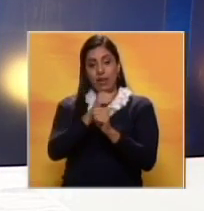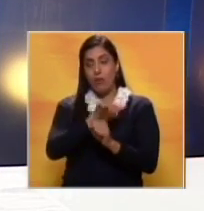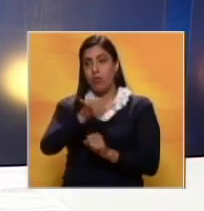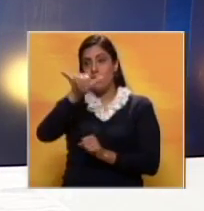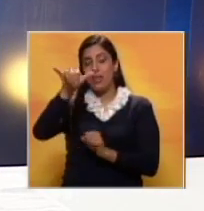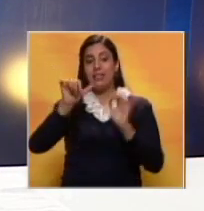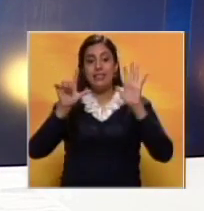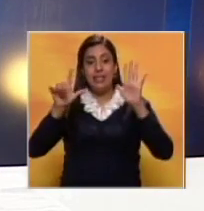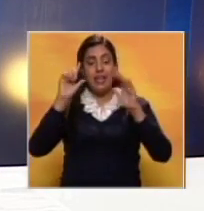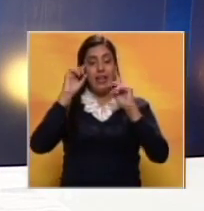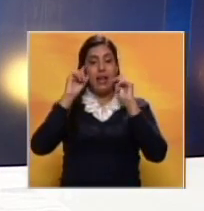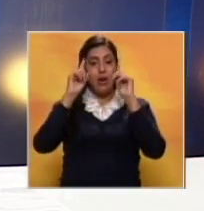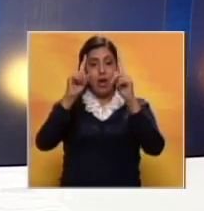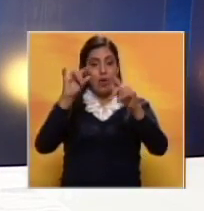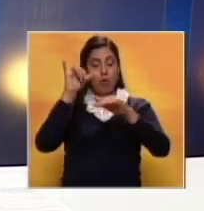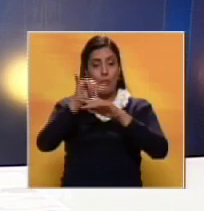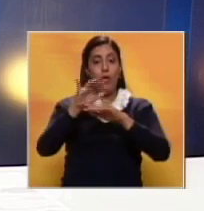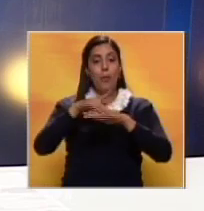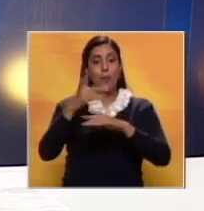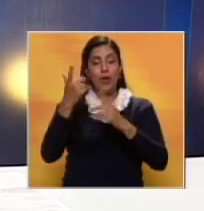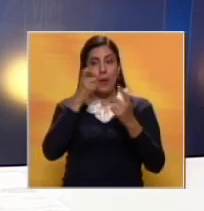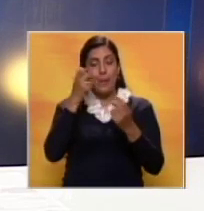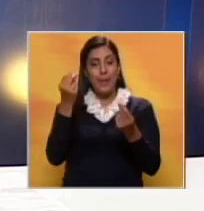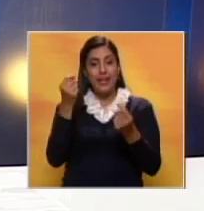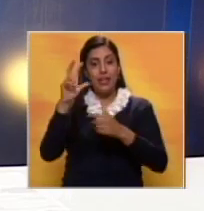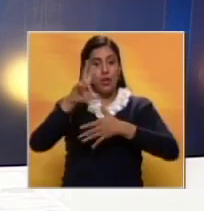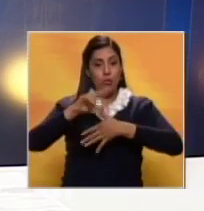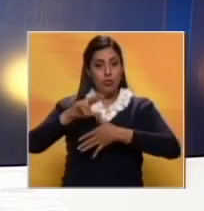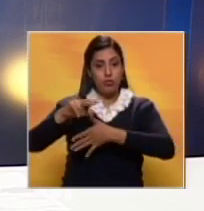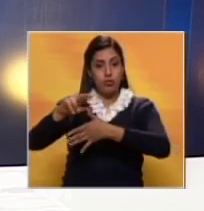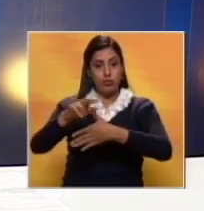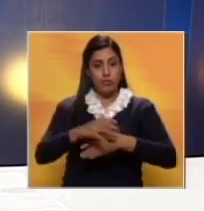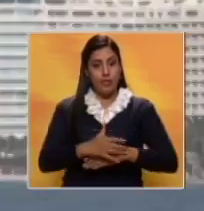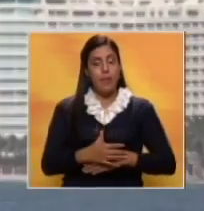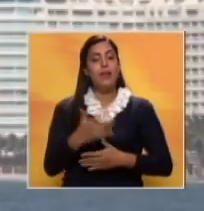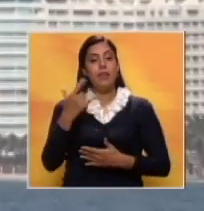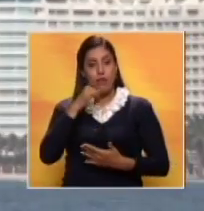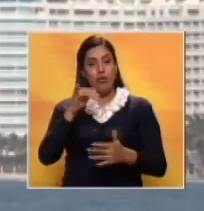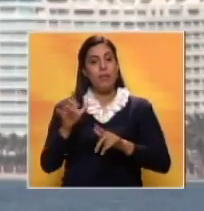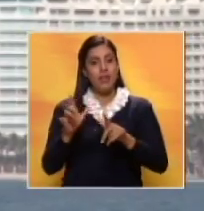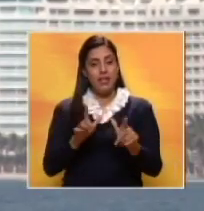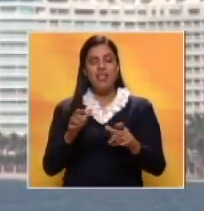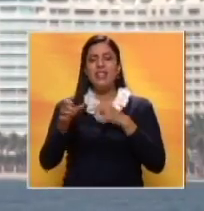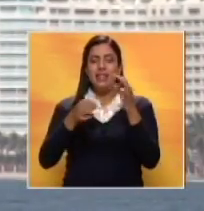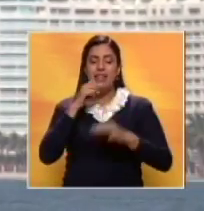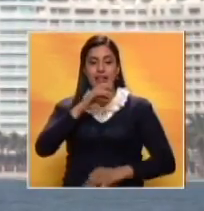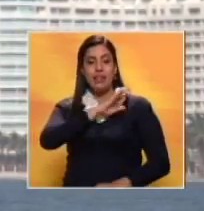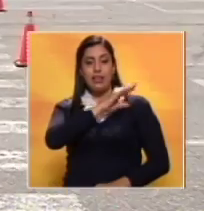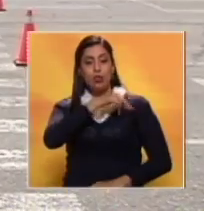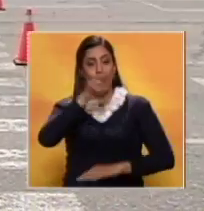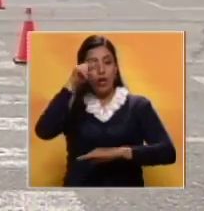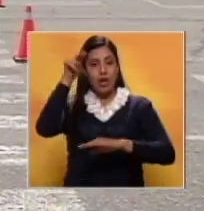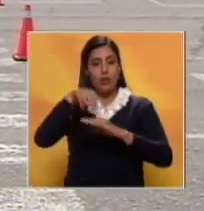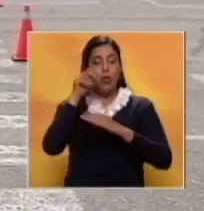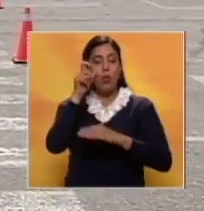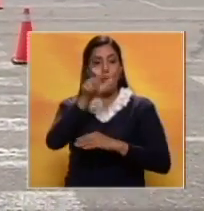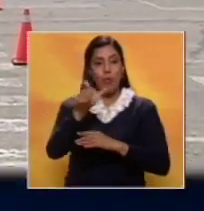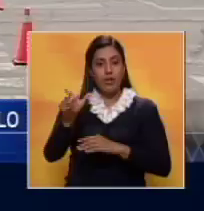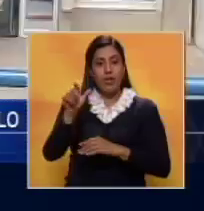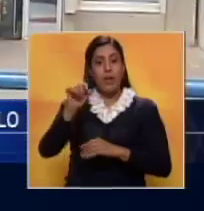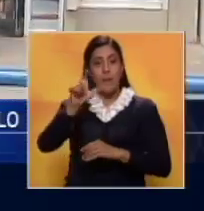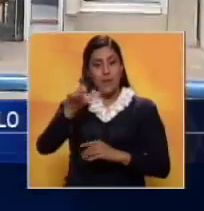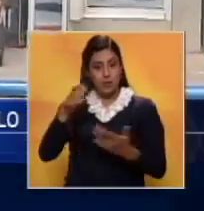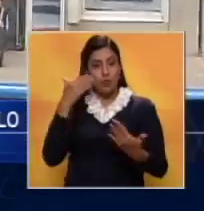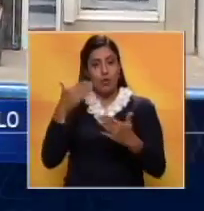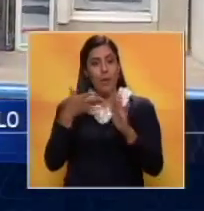aéreas en 7 aeropuertos del país luego de que pasara la alerta por la tormenta tropical Brett. La información la dio a conocer el director nacional de Protección Civil,